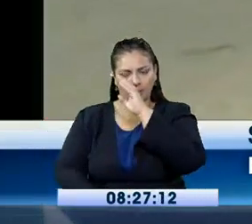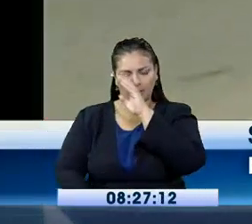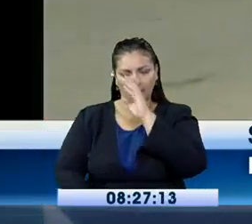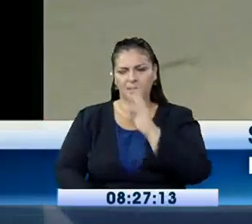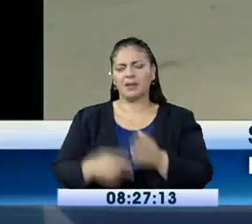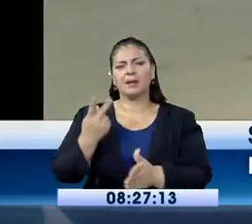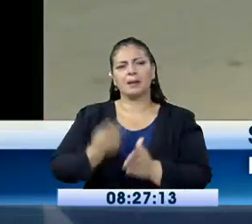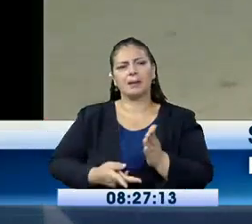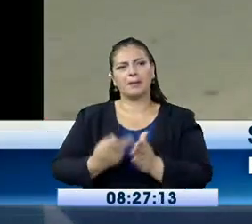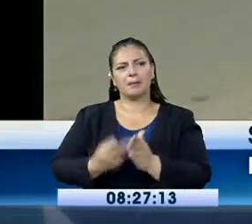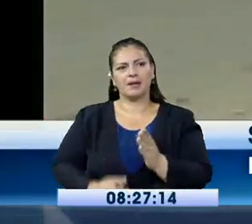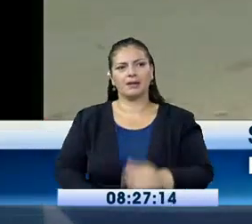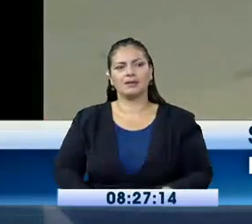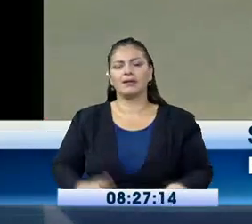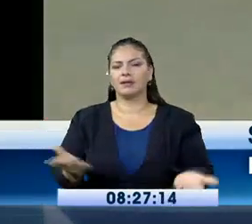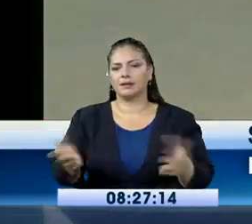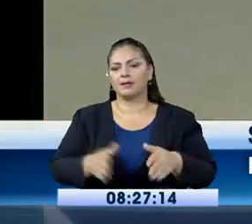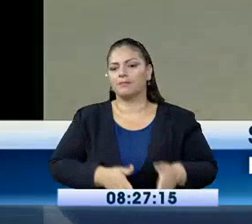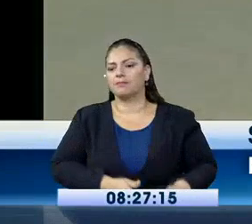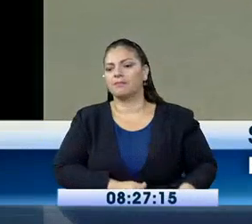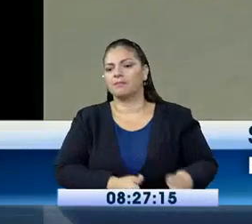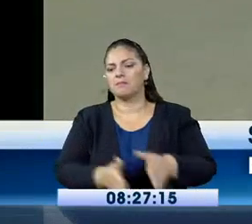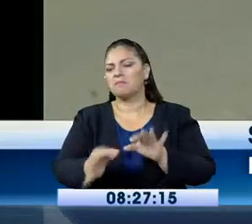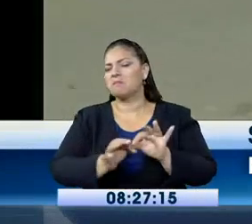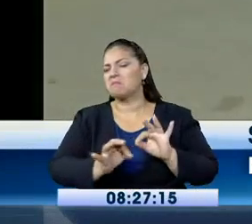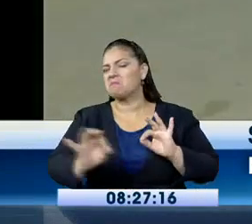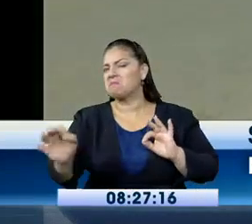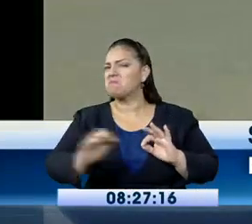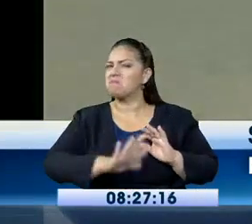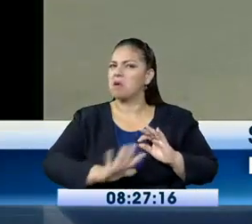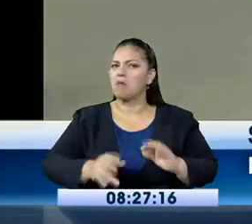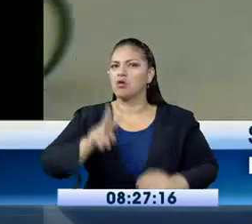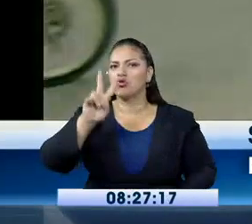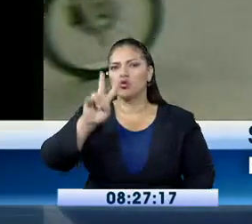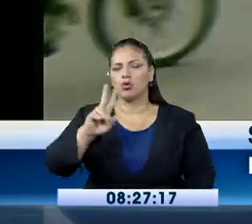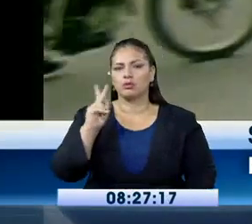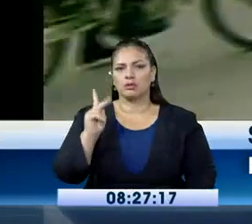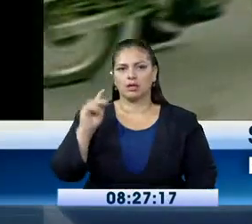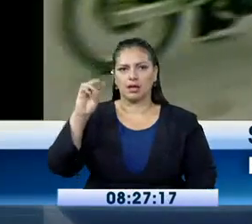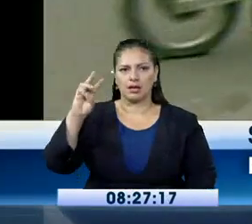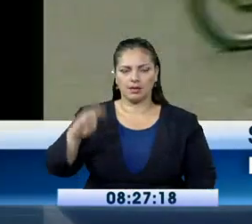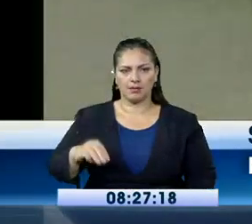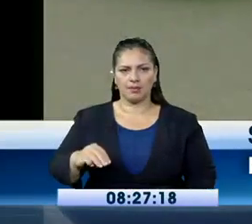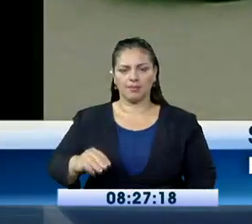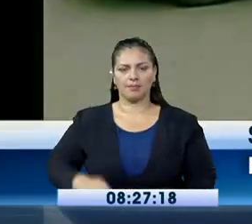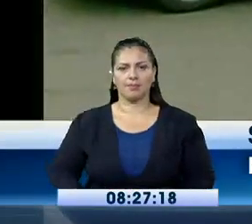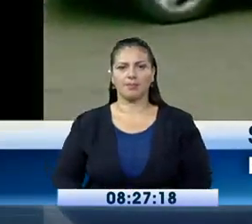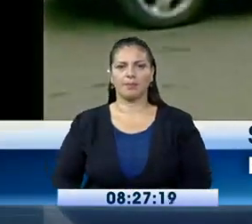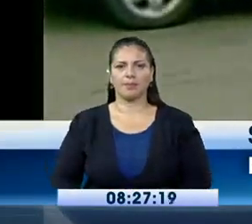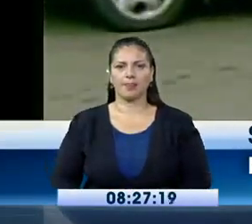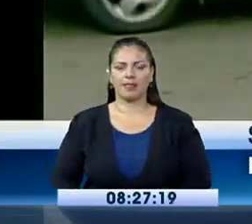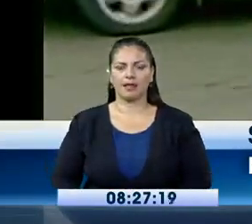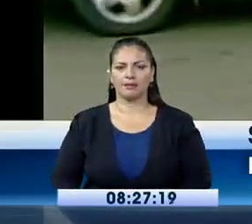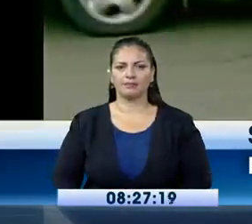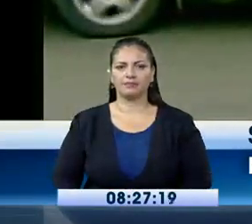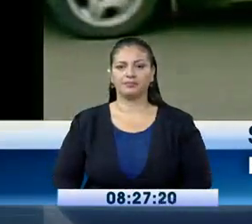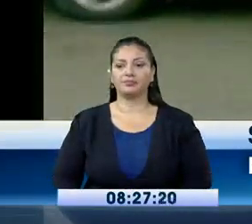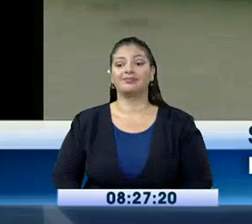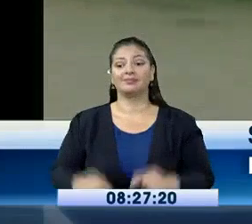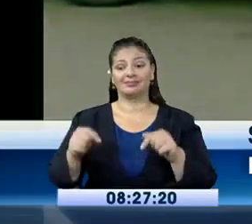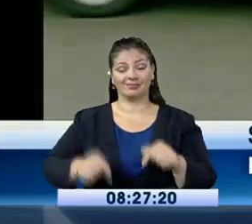aproximadamente 1.5 kilómetros o 2 kilómetros, actualmente, de acuerdo a lo que nos han manifestado los